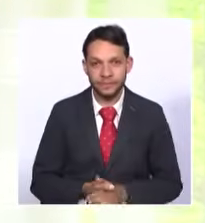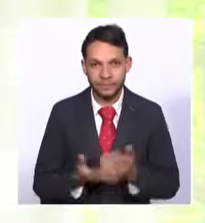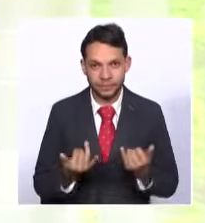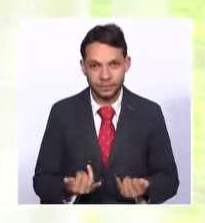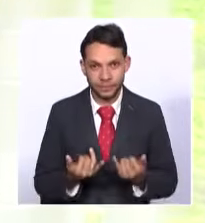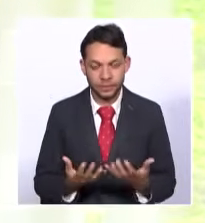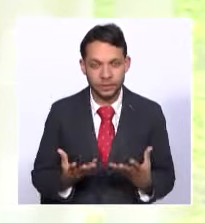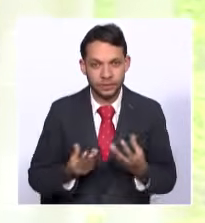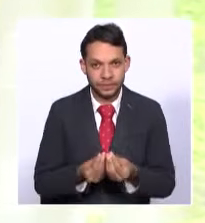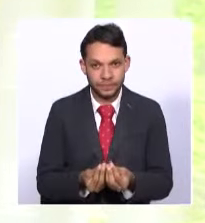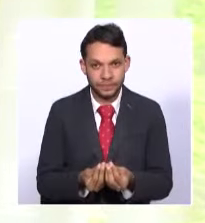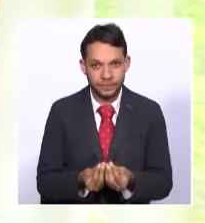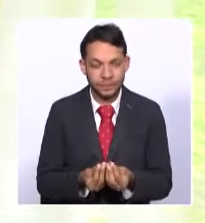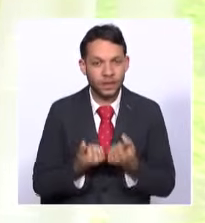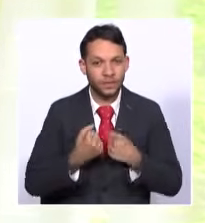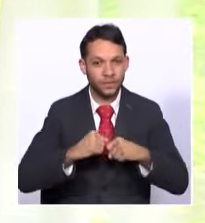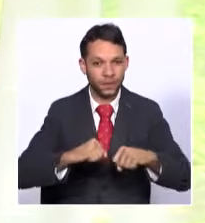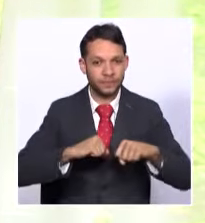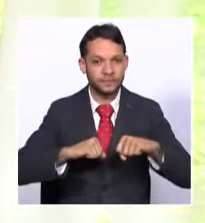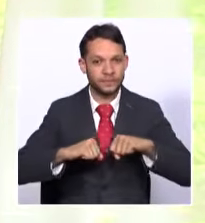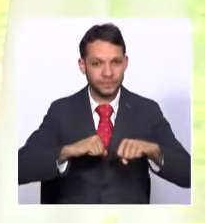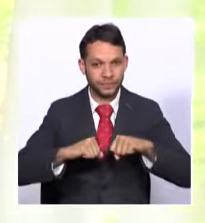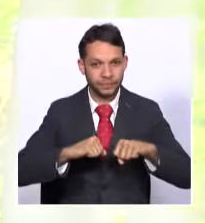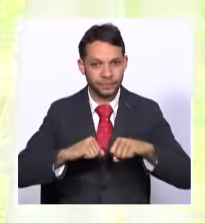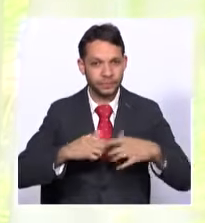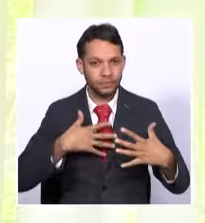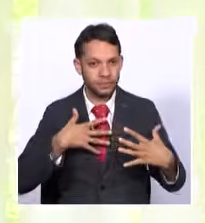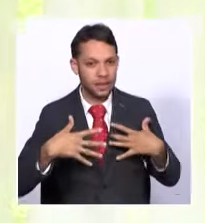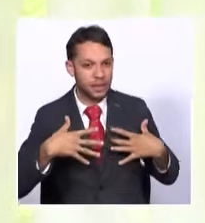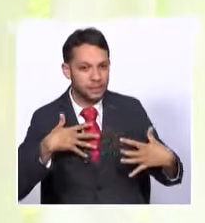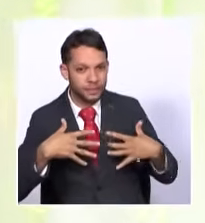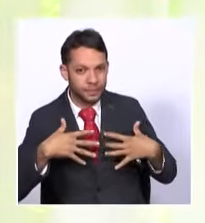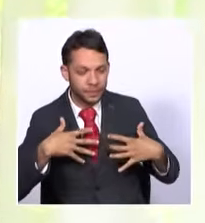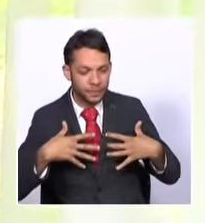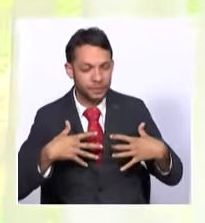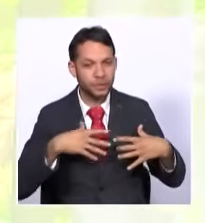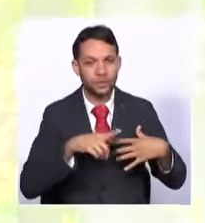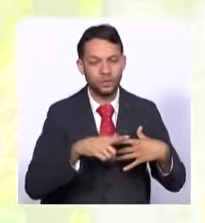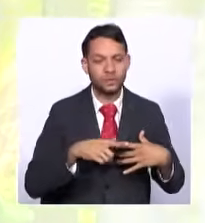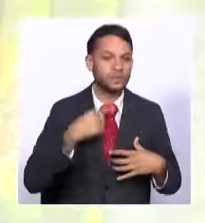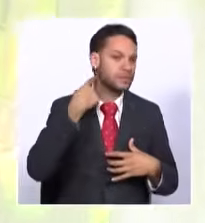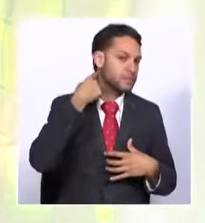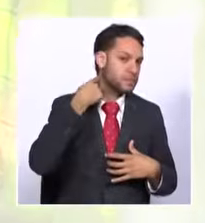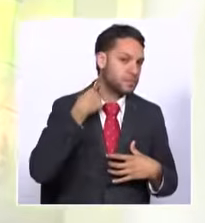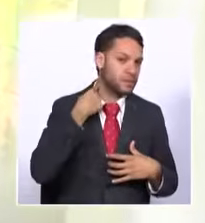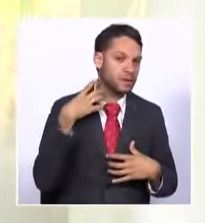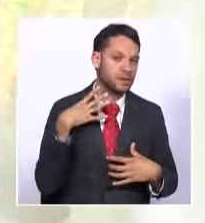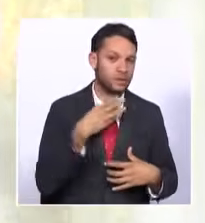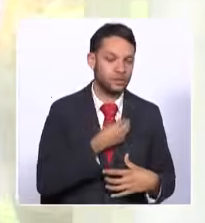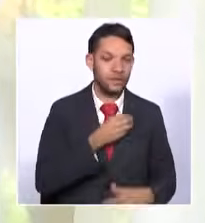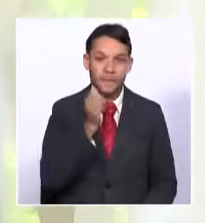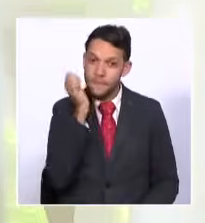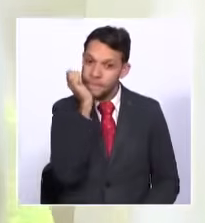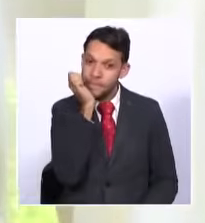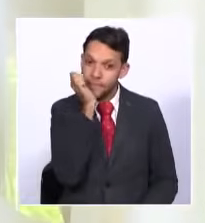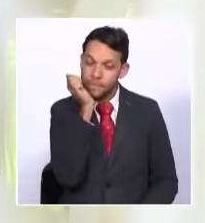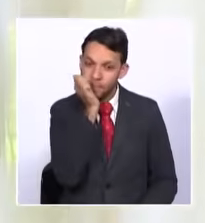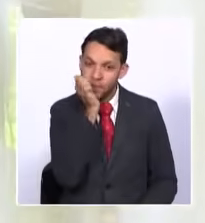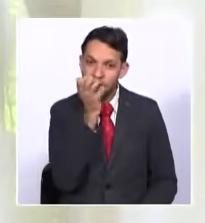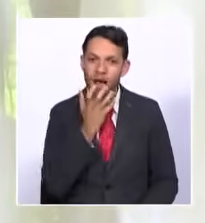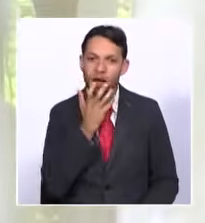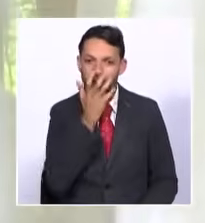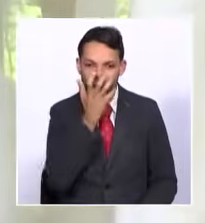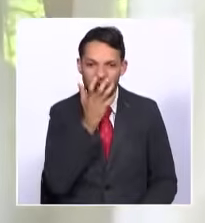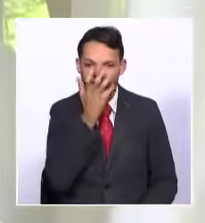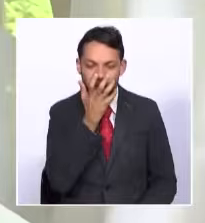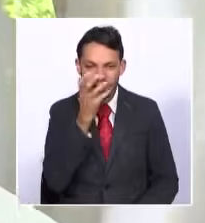Vamos a tratar de hacer un poco más didáctico el tema de la columna y estas piedras que nosotros las utilizamos calientes en